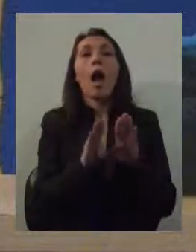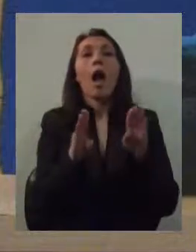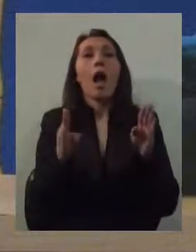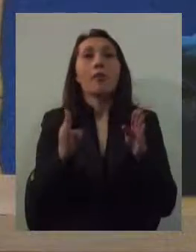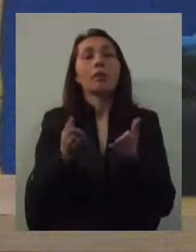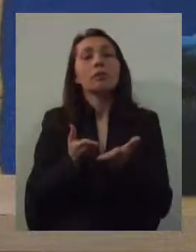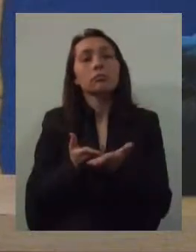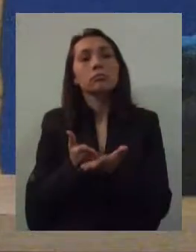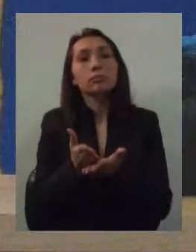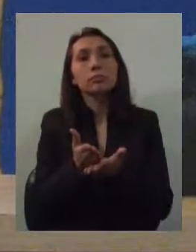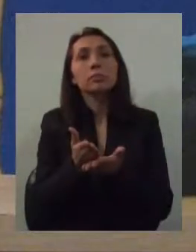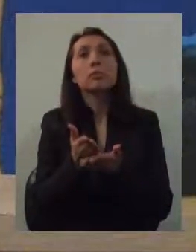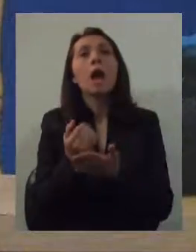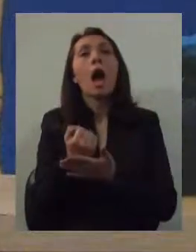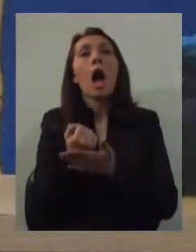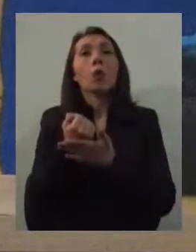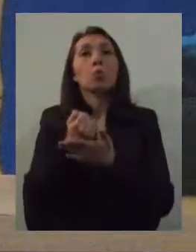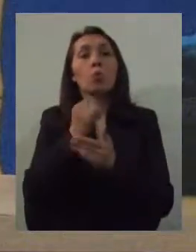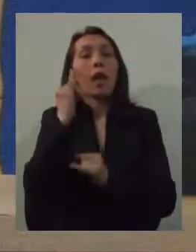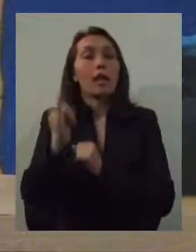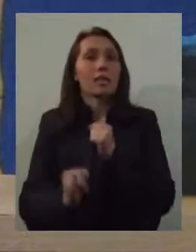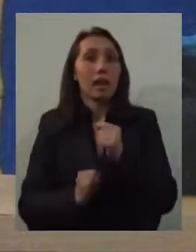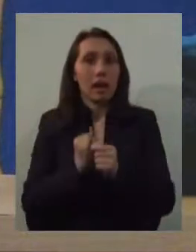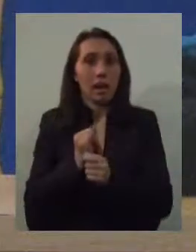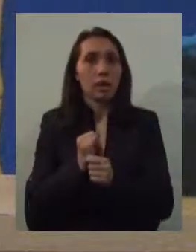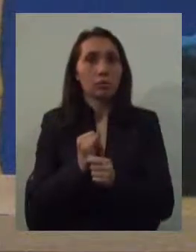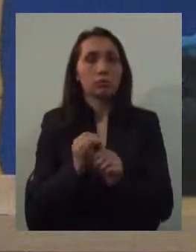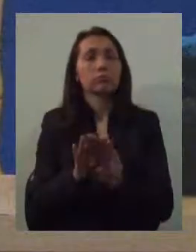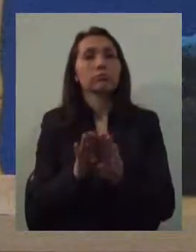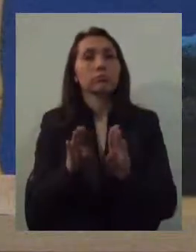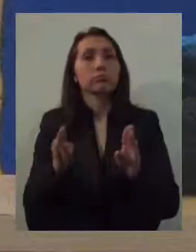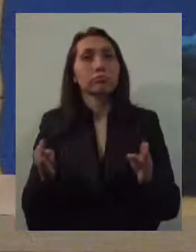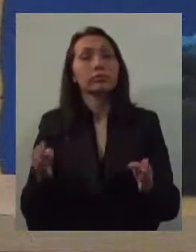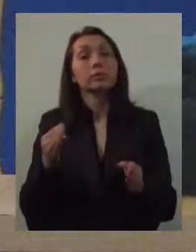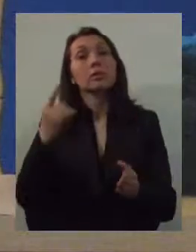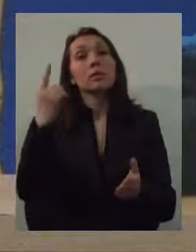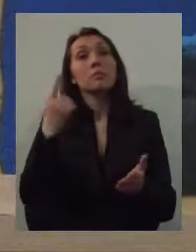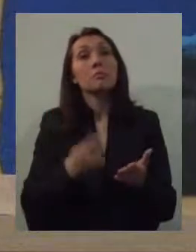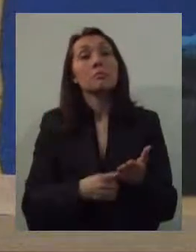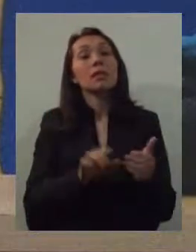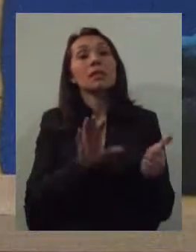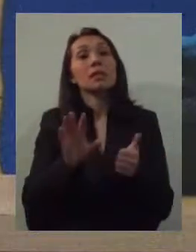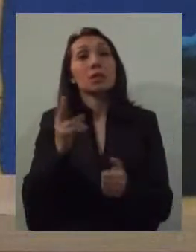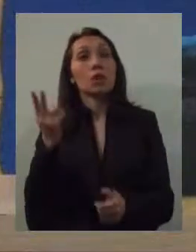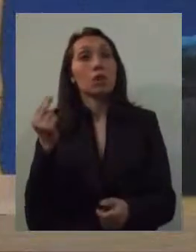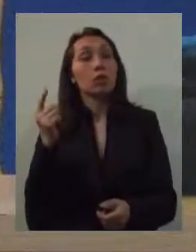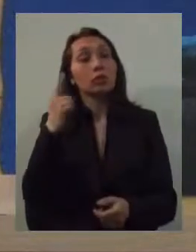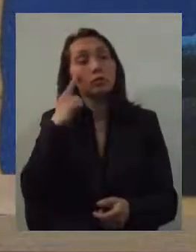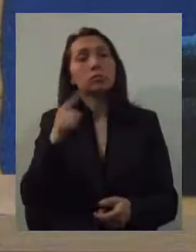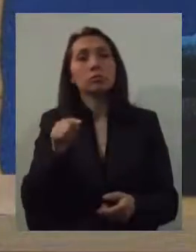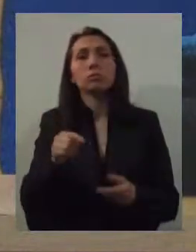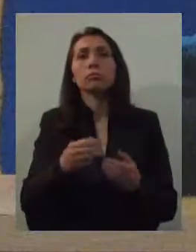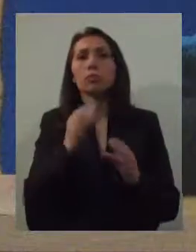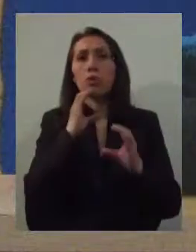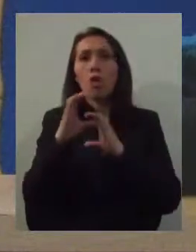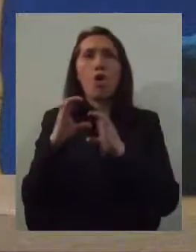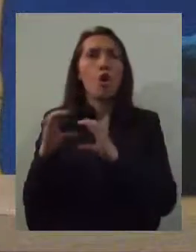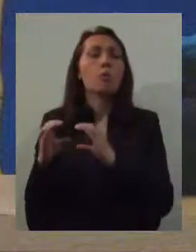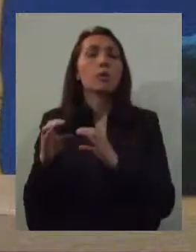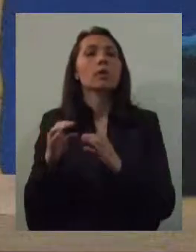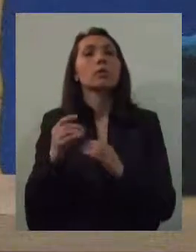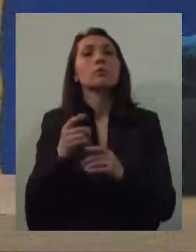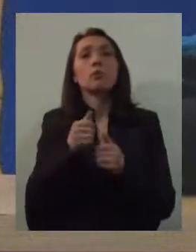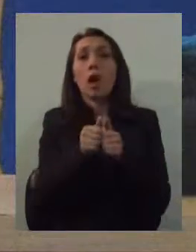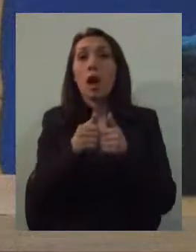cooperación jurídica internacional. Y el siguiente, el 2612, sin perjuicio también, las comunicaciones